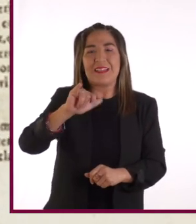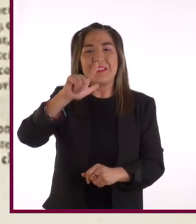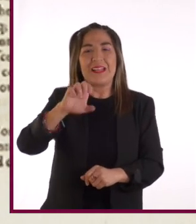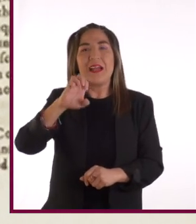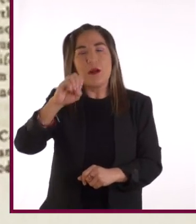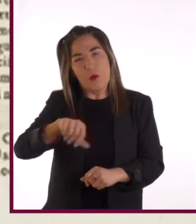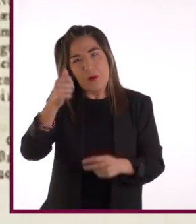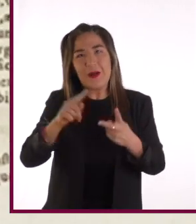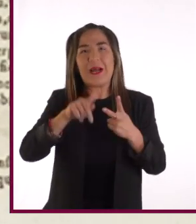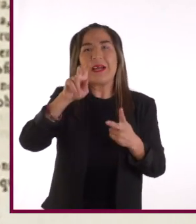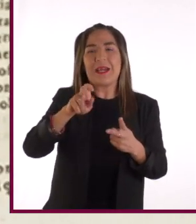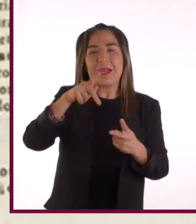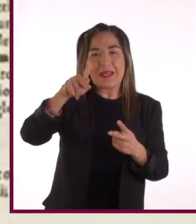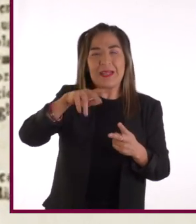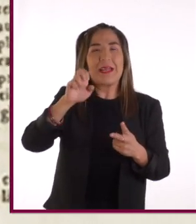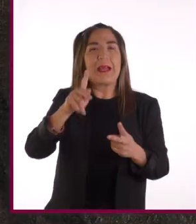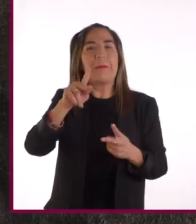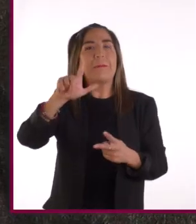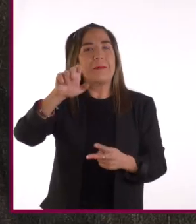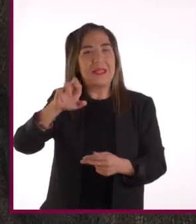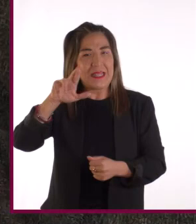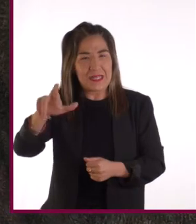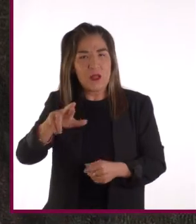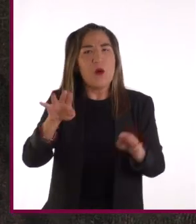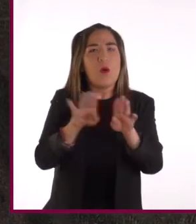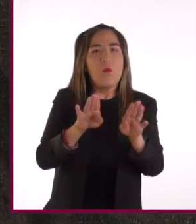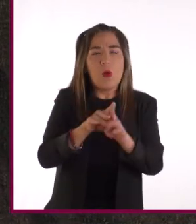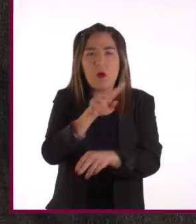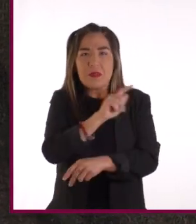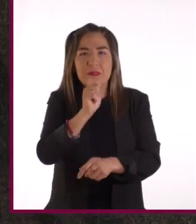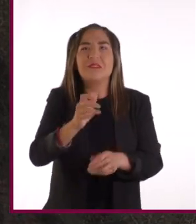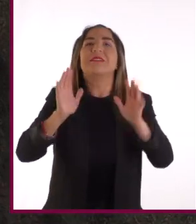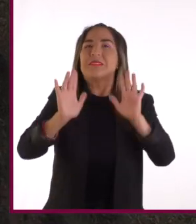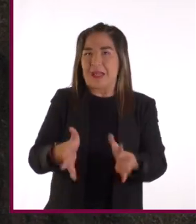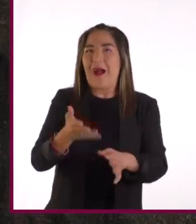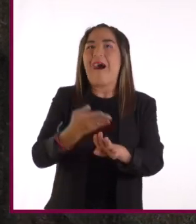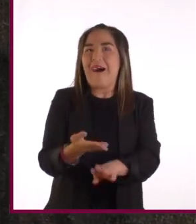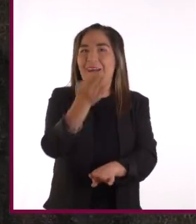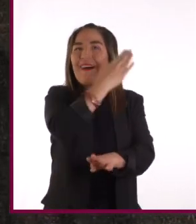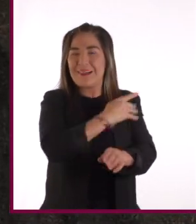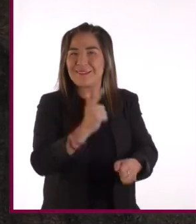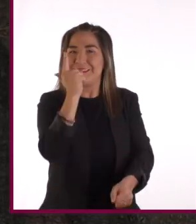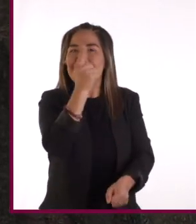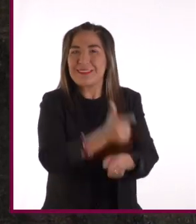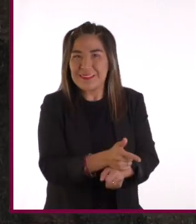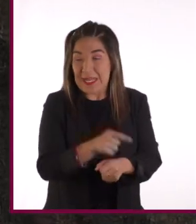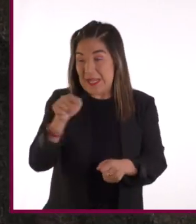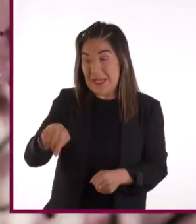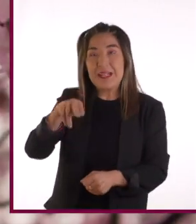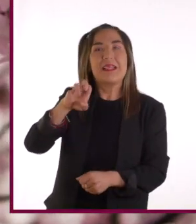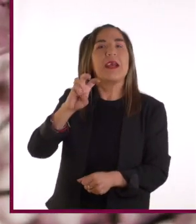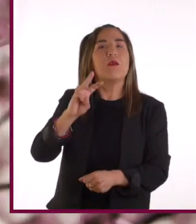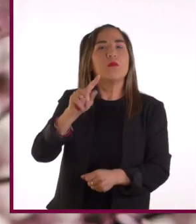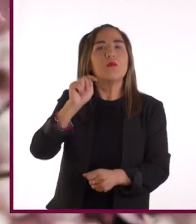o Johannes Kepler y su colaborador Tycho Brahe ya habían descrito esta situación con anterioridad. Sin embargo,